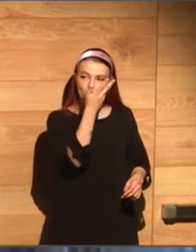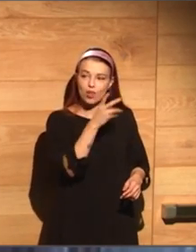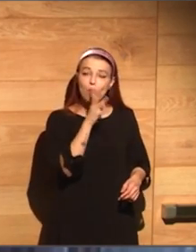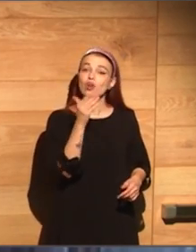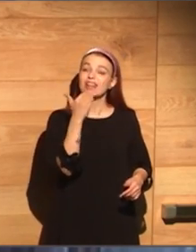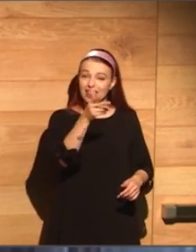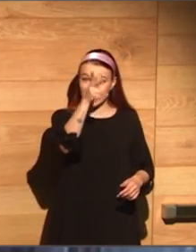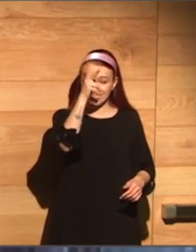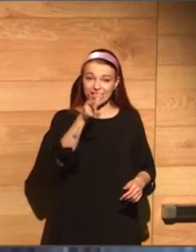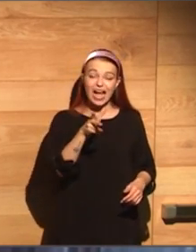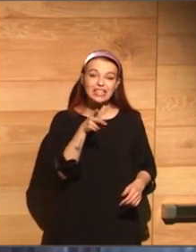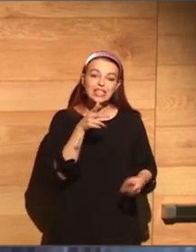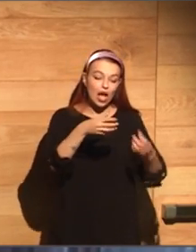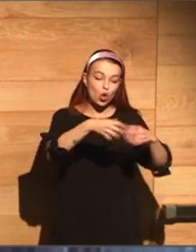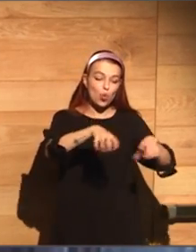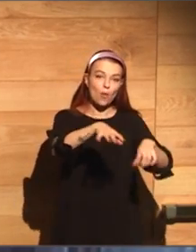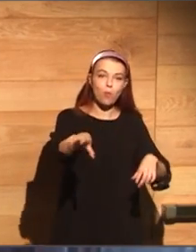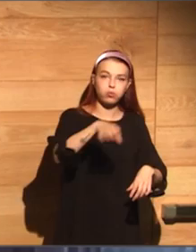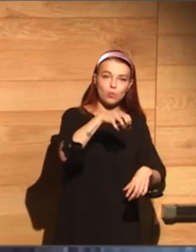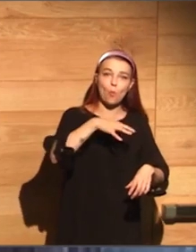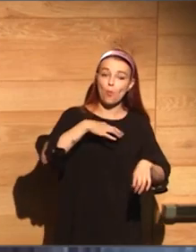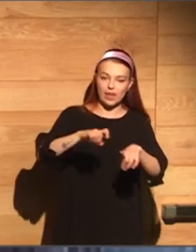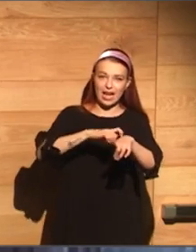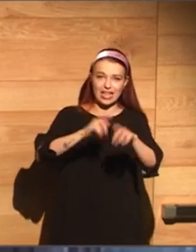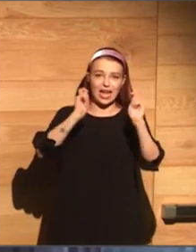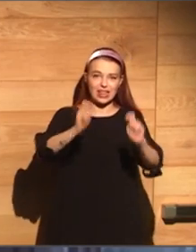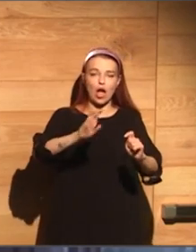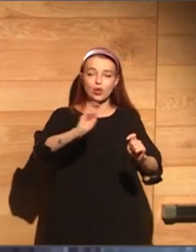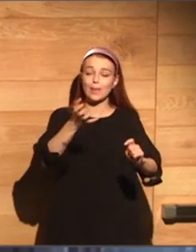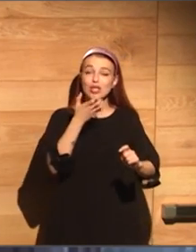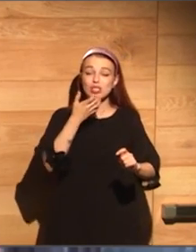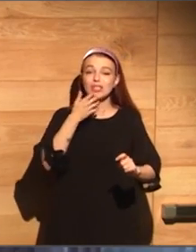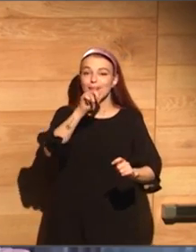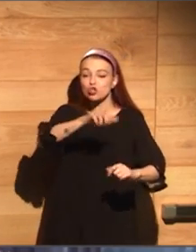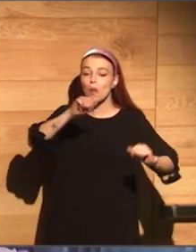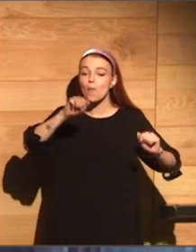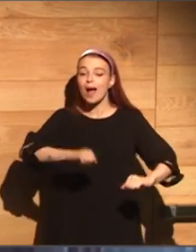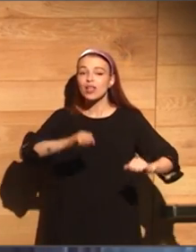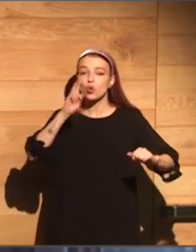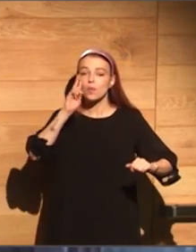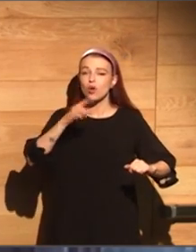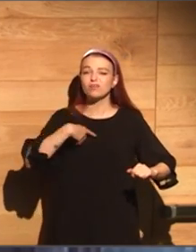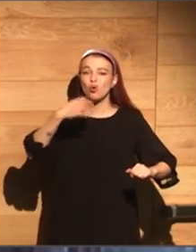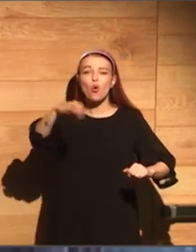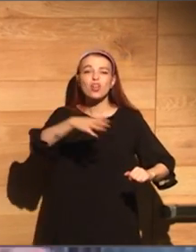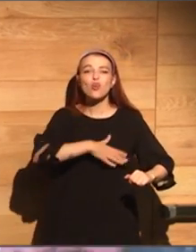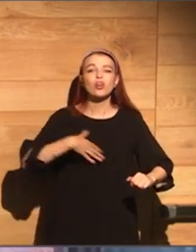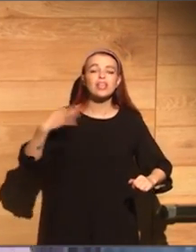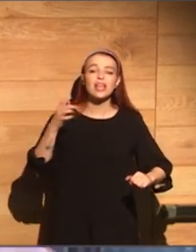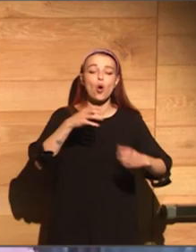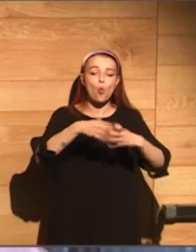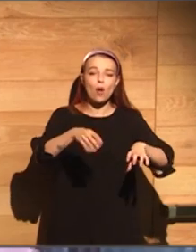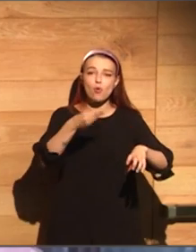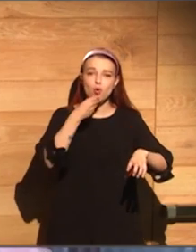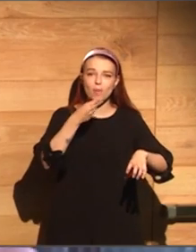No, le podían haber puesto cualquier otro tipo de característica, pero tú, cuando ves a un anciano que lo único que quiere es comerse su huevo por las mañanas, por eso, por él solo puedes